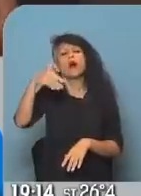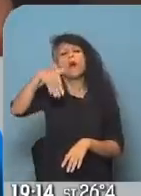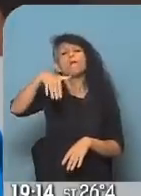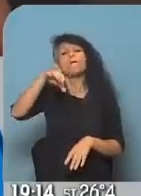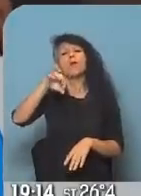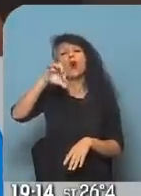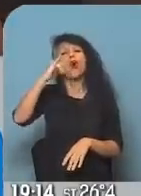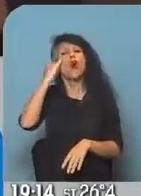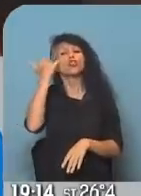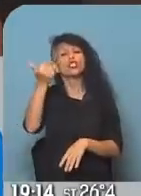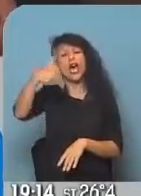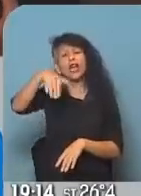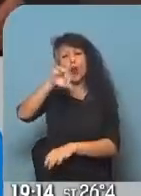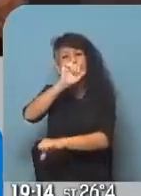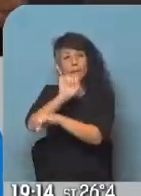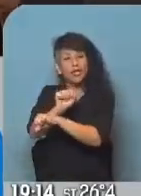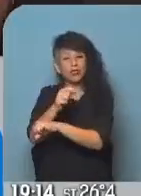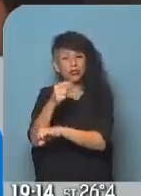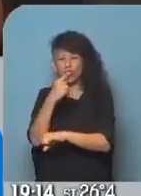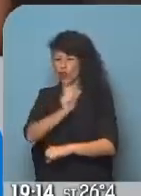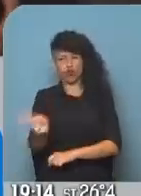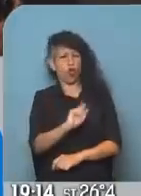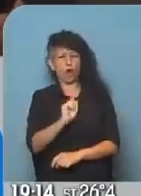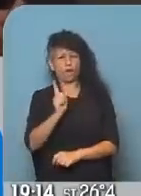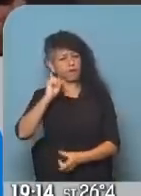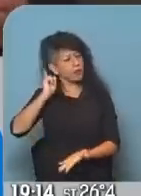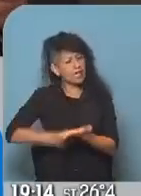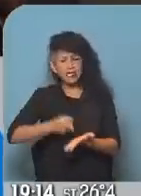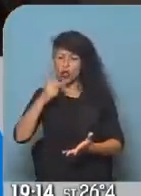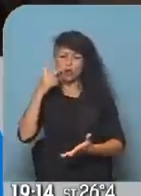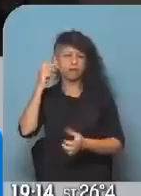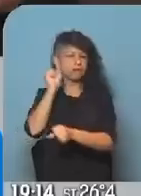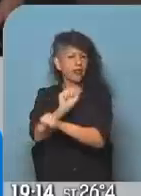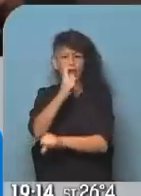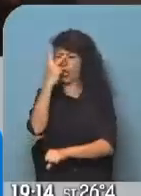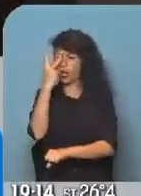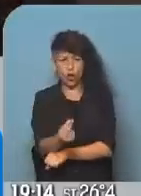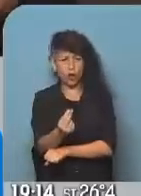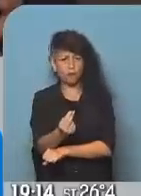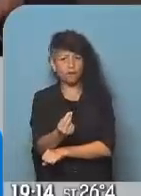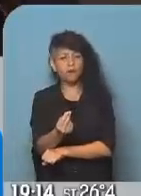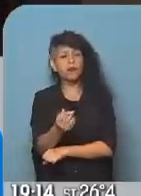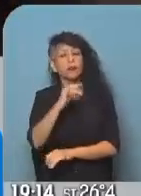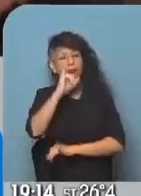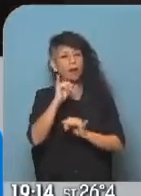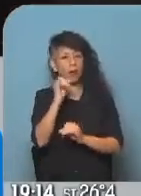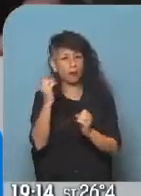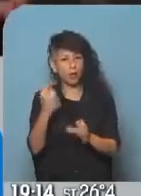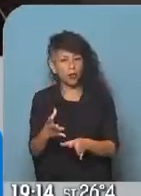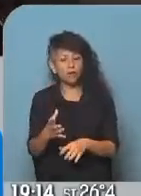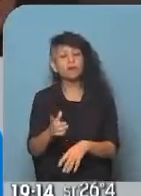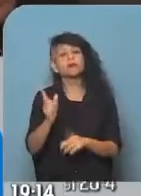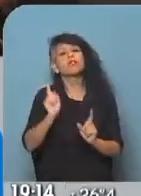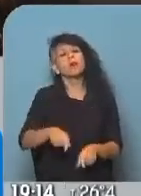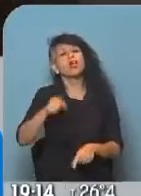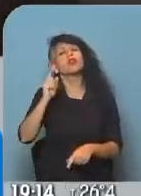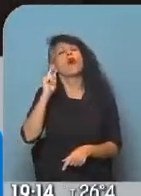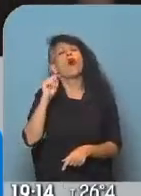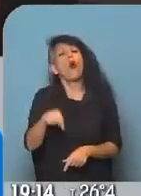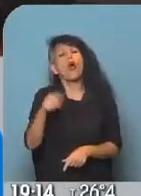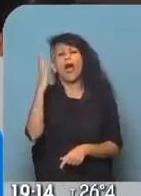Pablo Antonio Hugo Moyano. Está la resolución hecha. Y también esta tarde, en Relaciones Laborales, habló